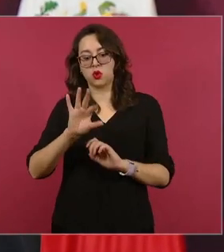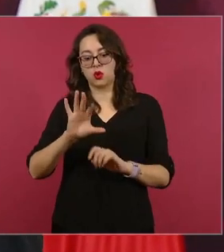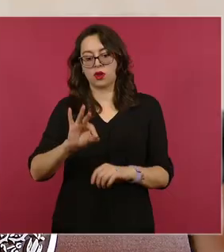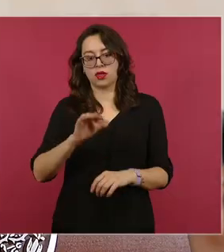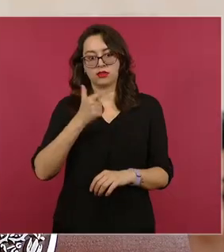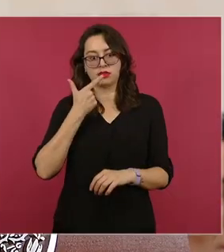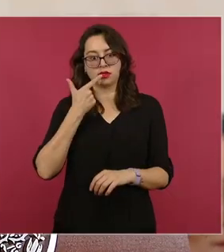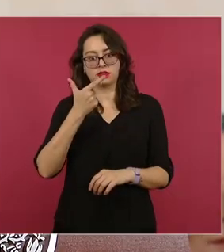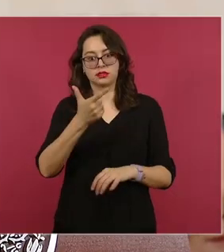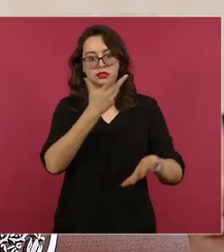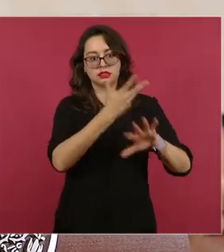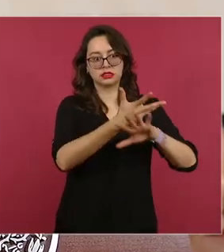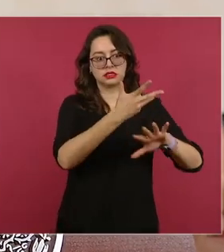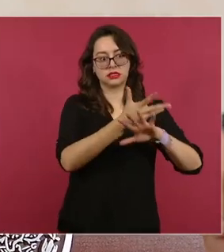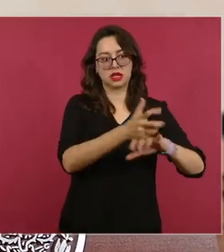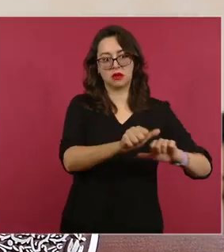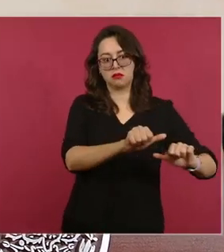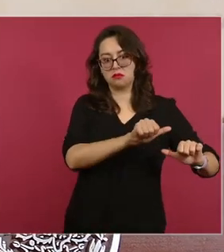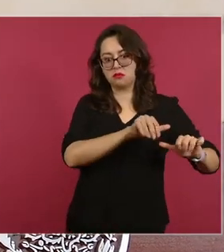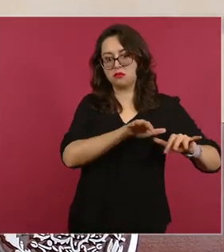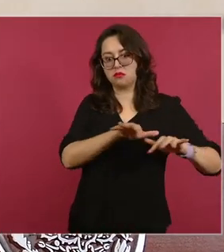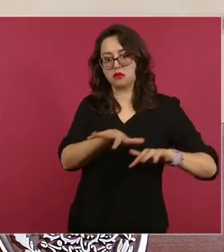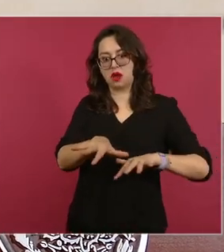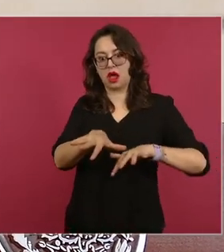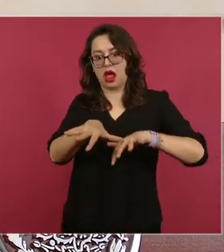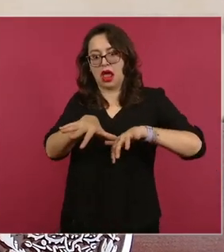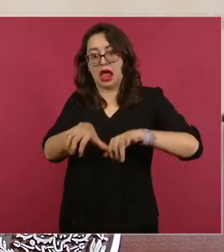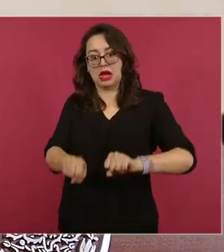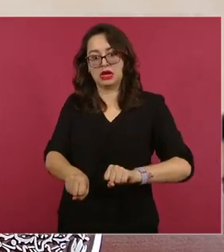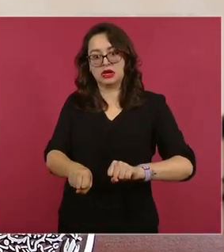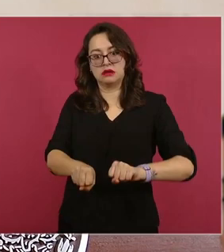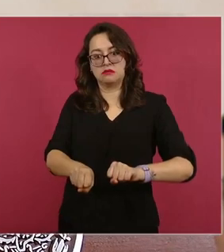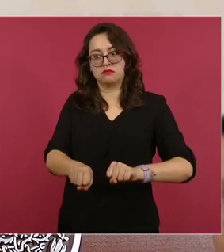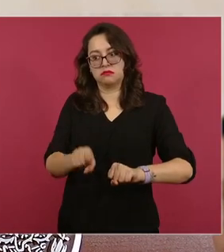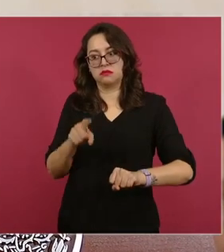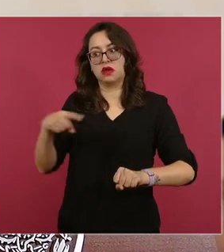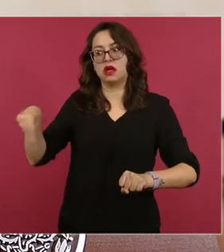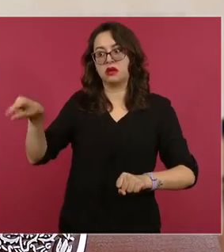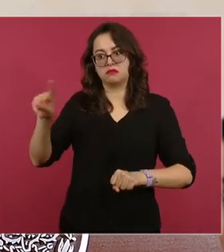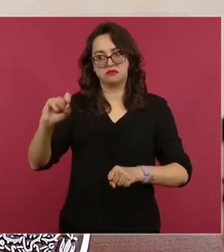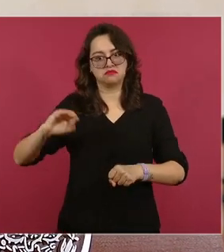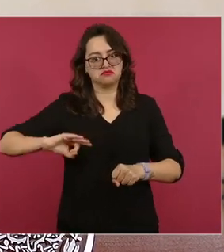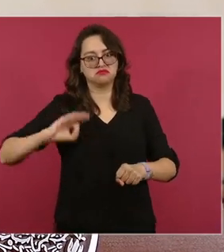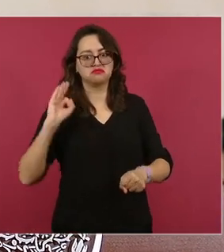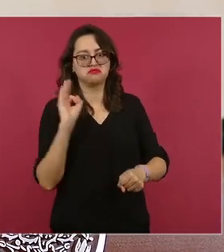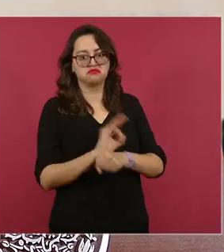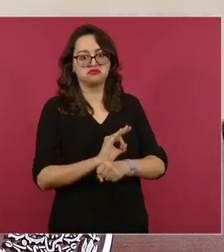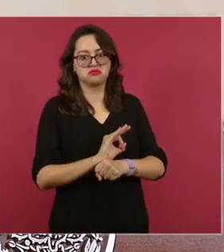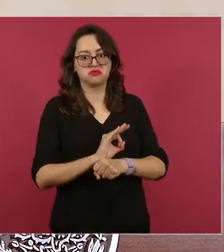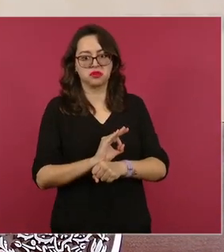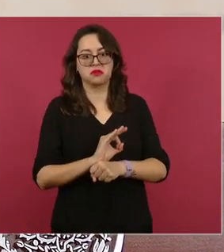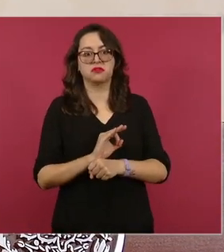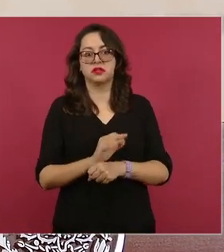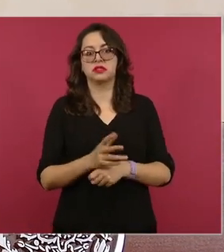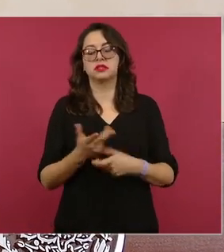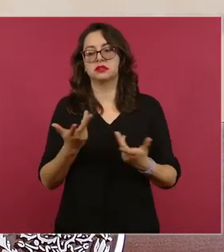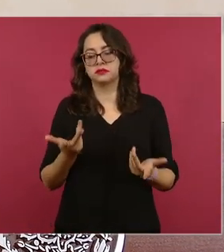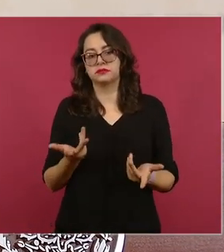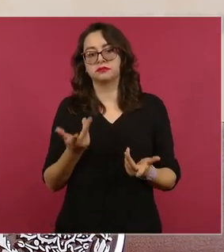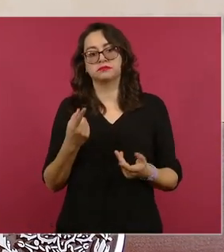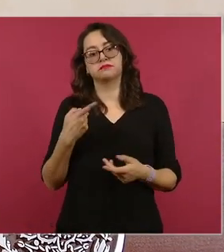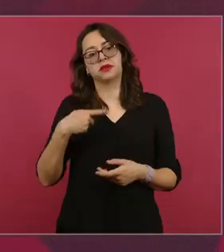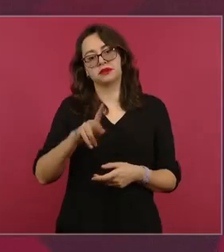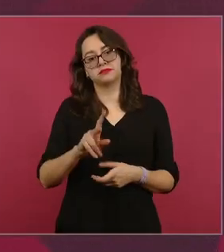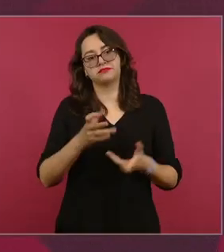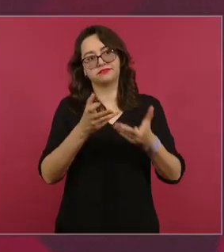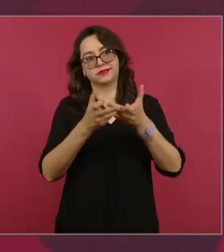invasión estadounidense, cuando nos arrebataron con esa invasión más de la mitad de nuestro territorio.